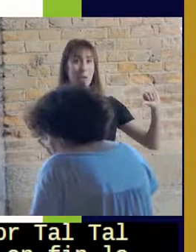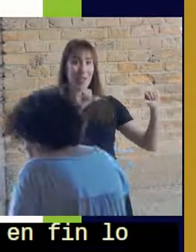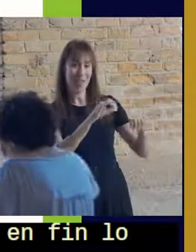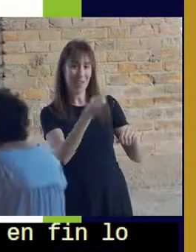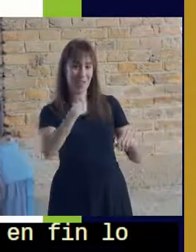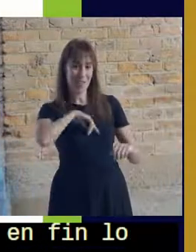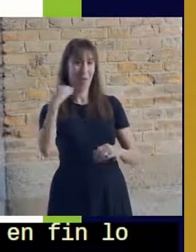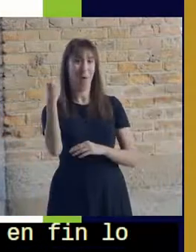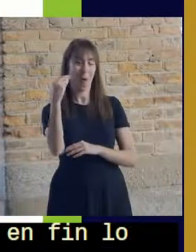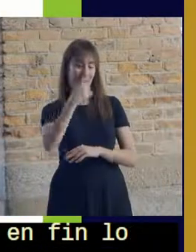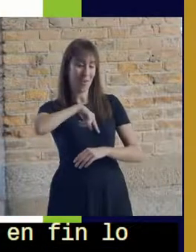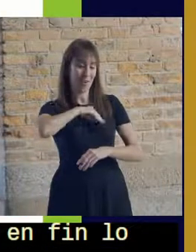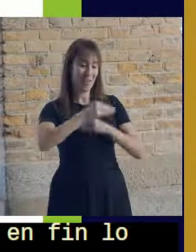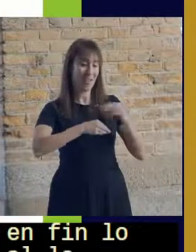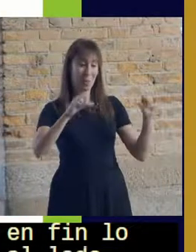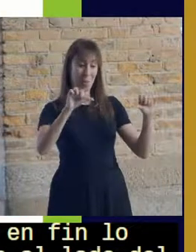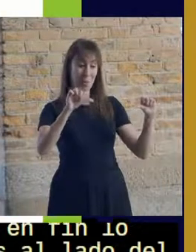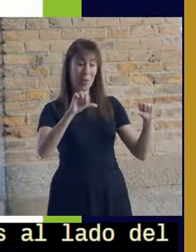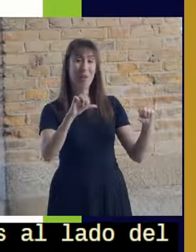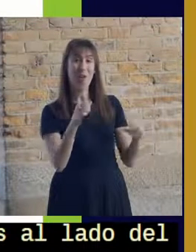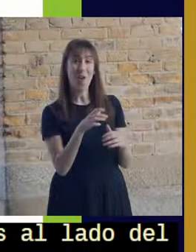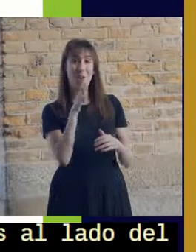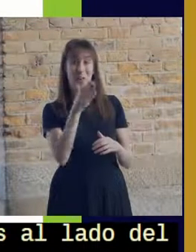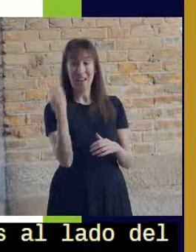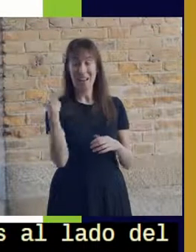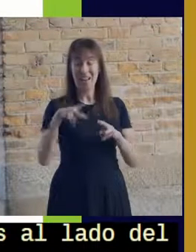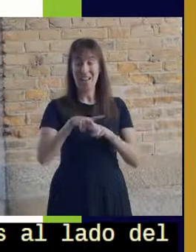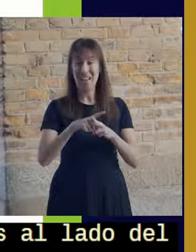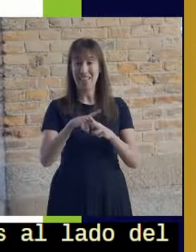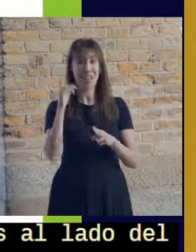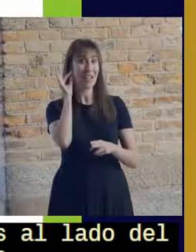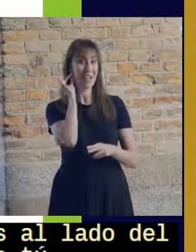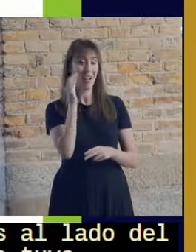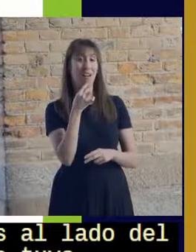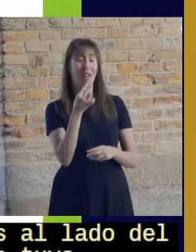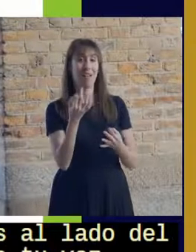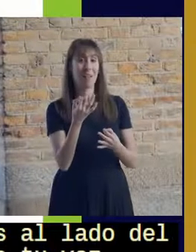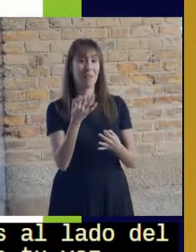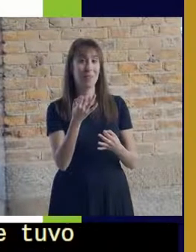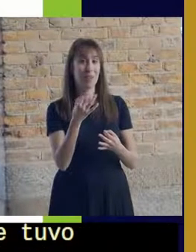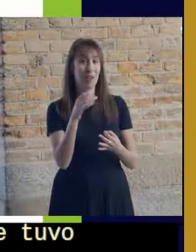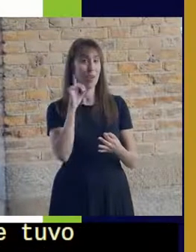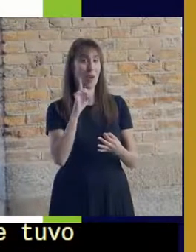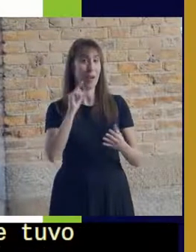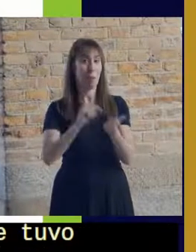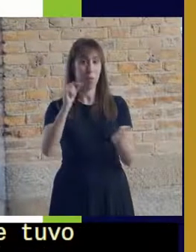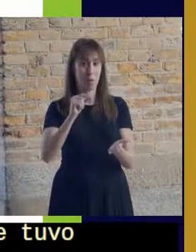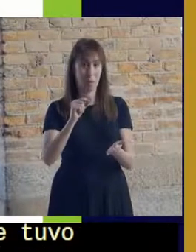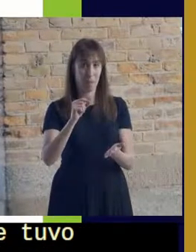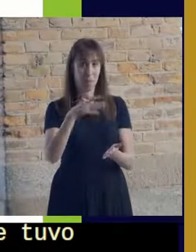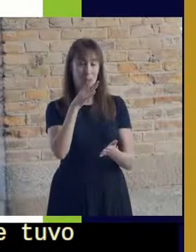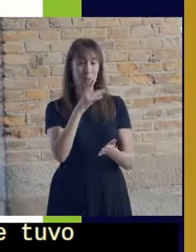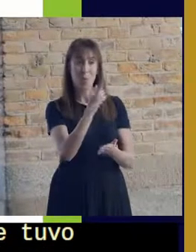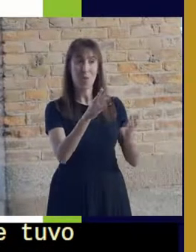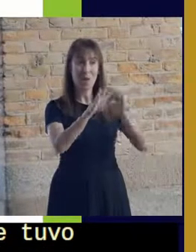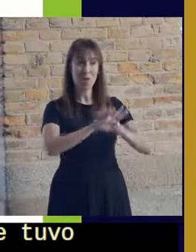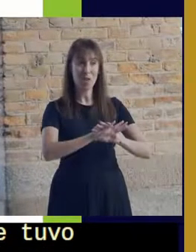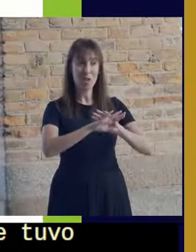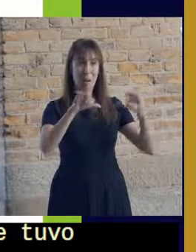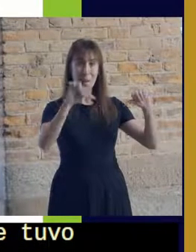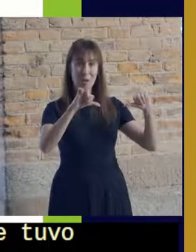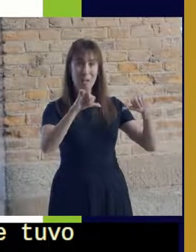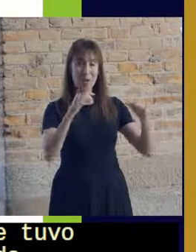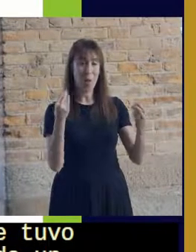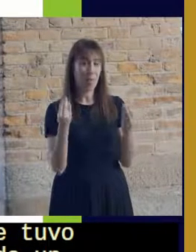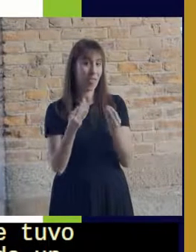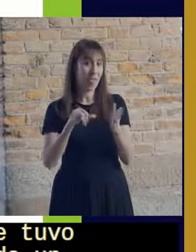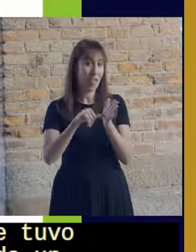sido jóvenes y los que hemos hecho botellones al lado del otro día me contaron un taller que hubo una chica que tuvo sordera súbita por una noche de botellón al lado